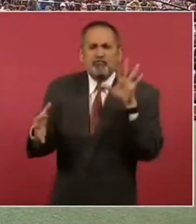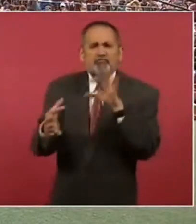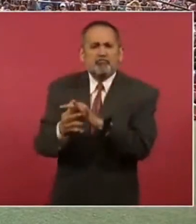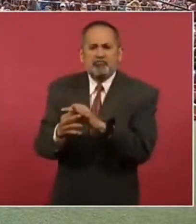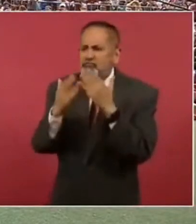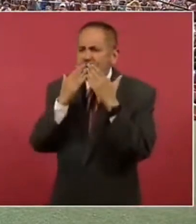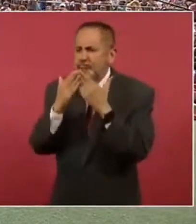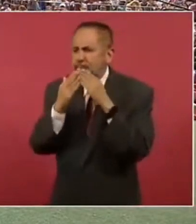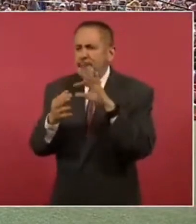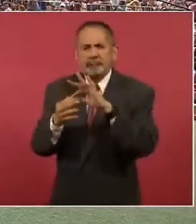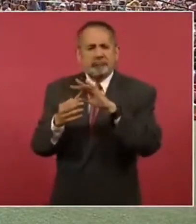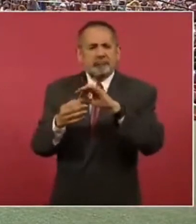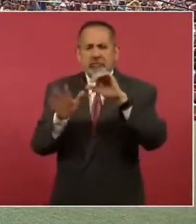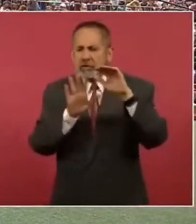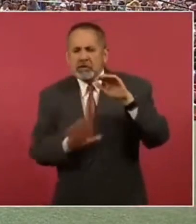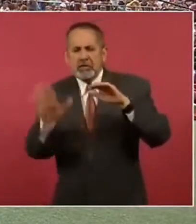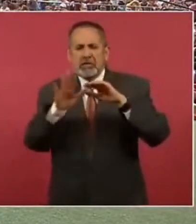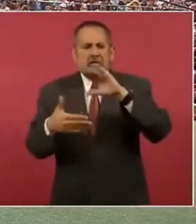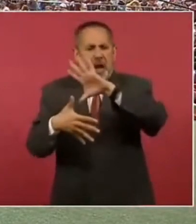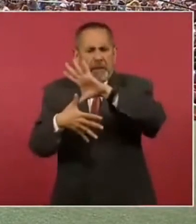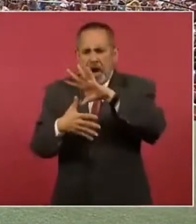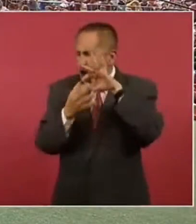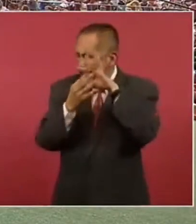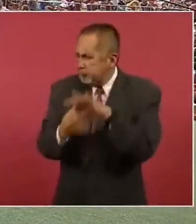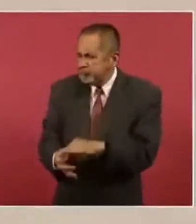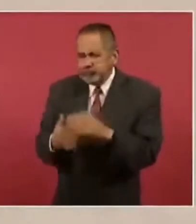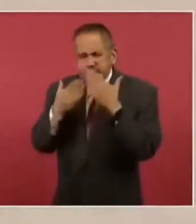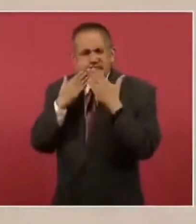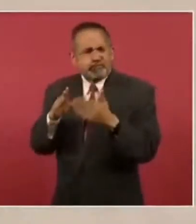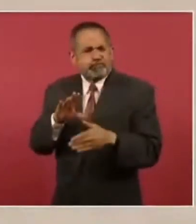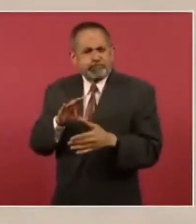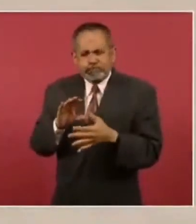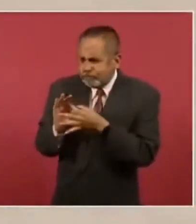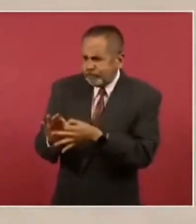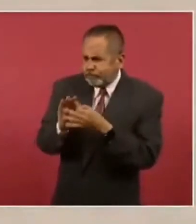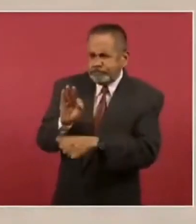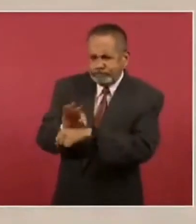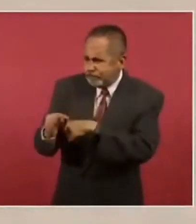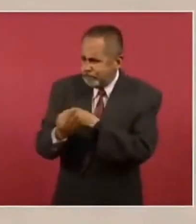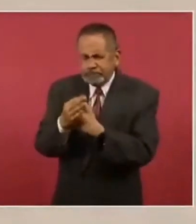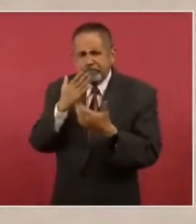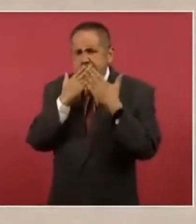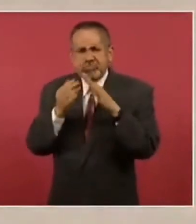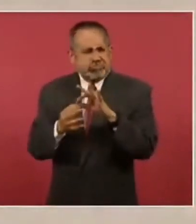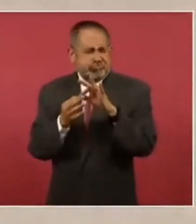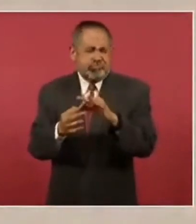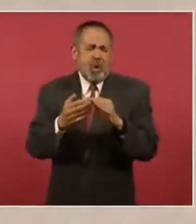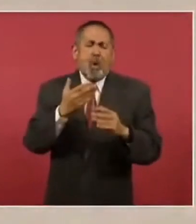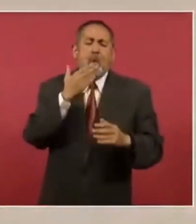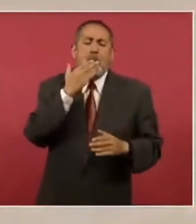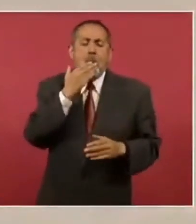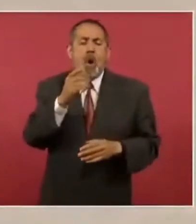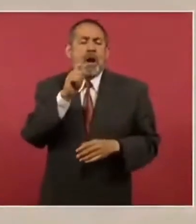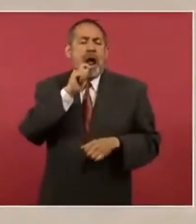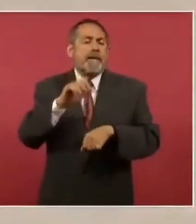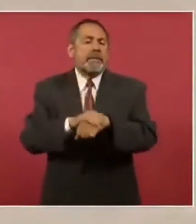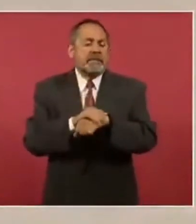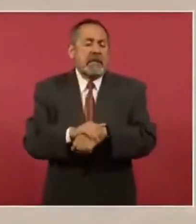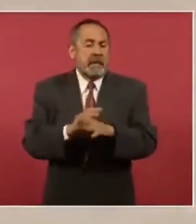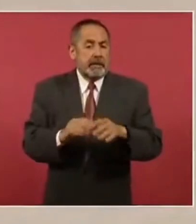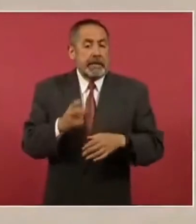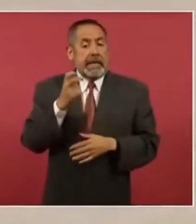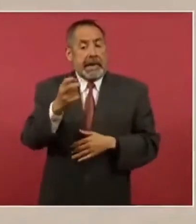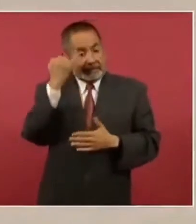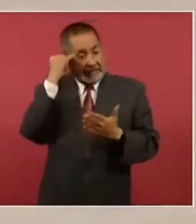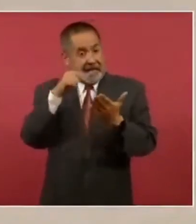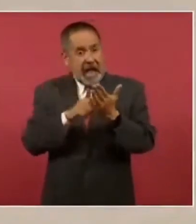los países del continente americano. En ese entonces se definieron los principios